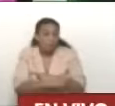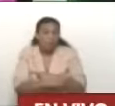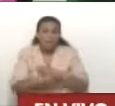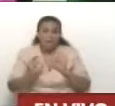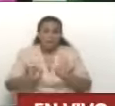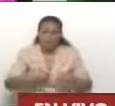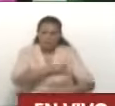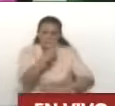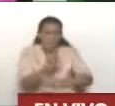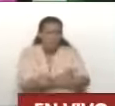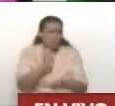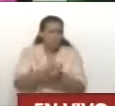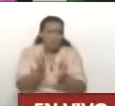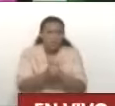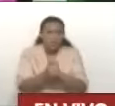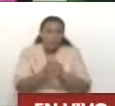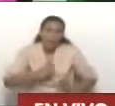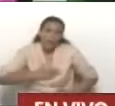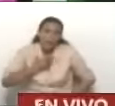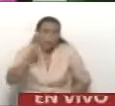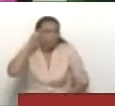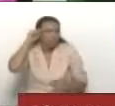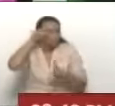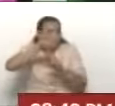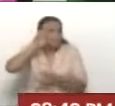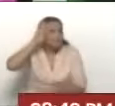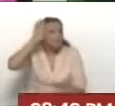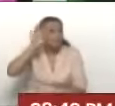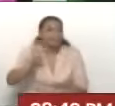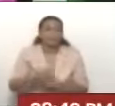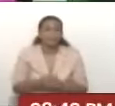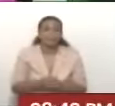una potencia deportiva como la queremos.